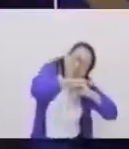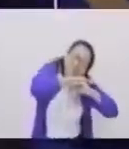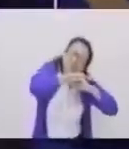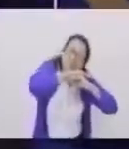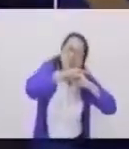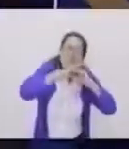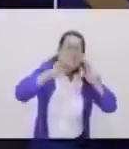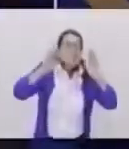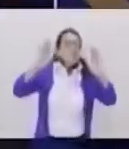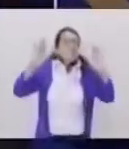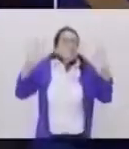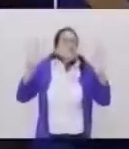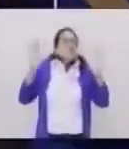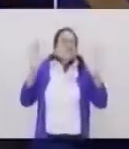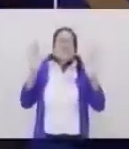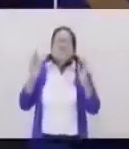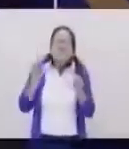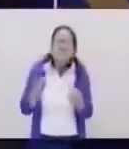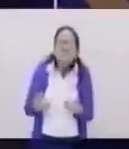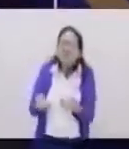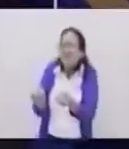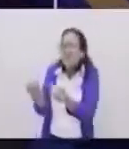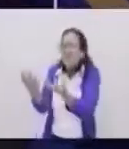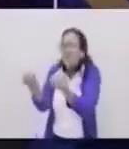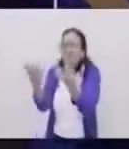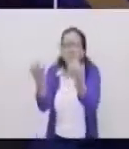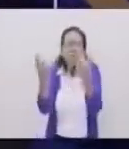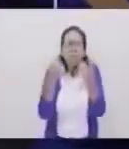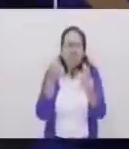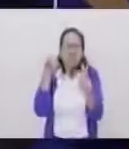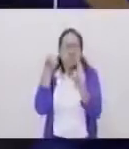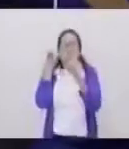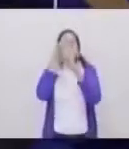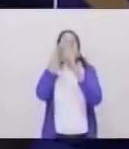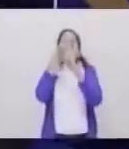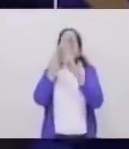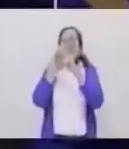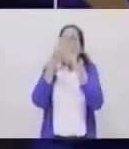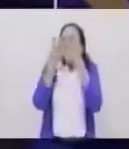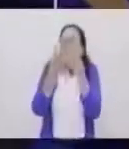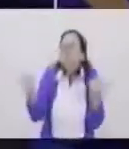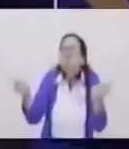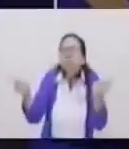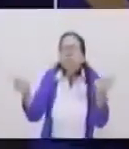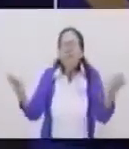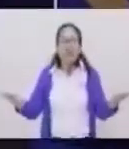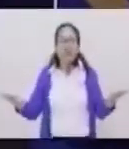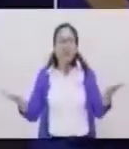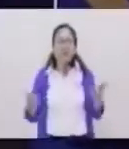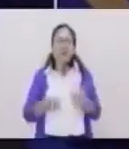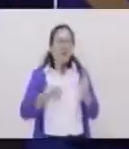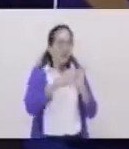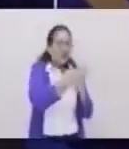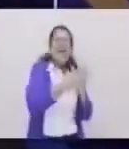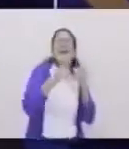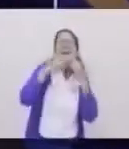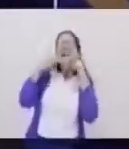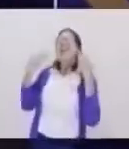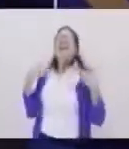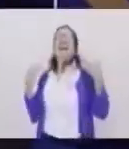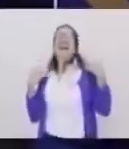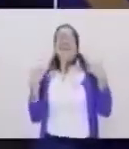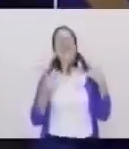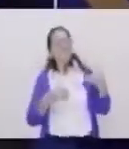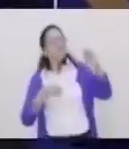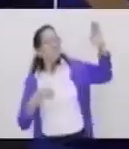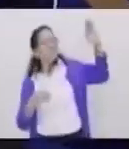sabe por qué, cuando nuestras tres amigas cabras despertaron y salieron muy contentas a comer como siempre, la pequeña,